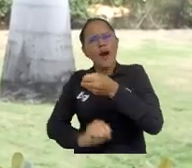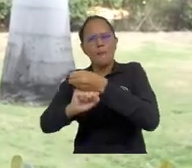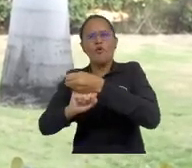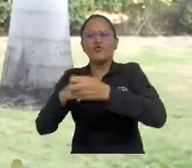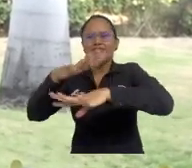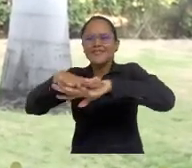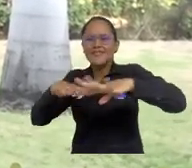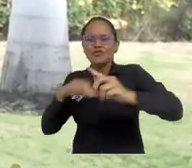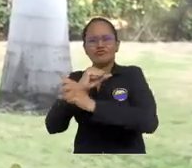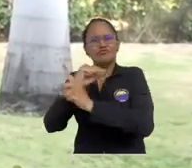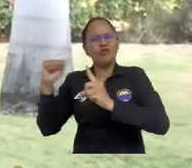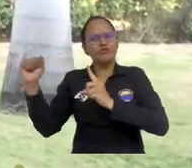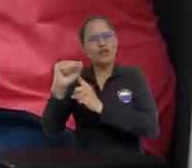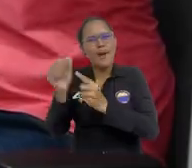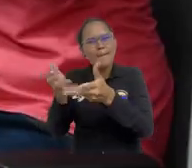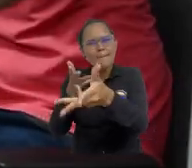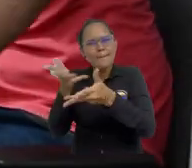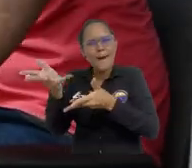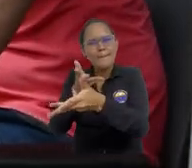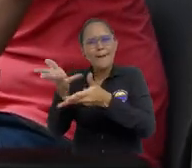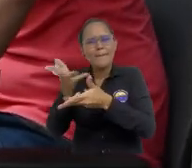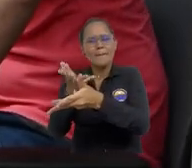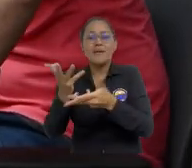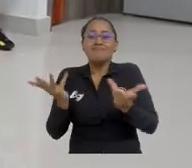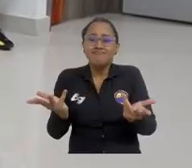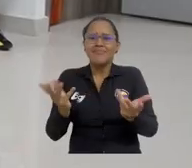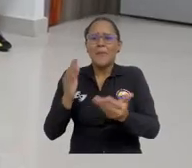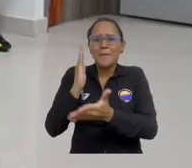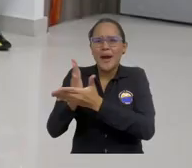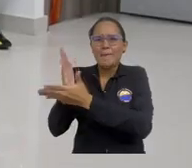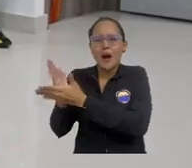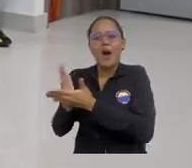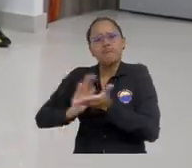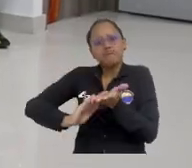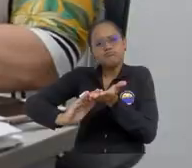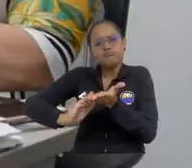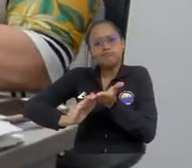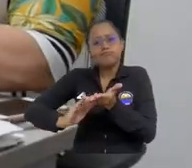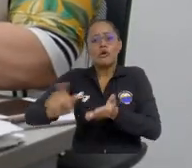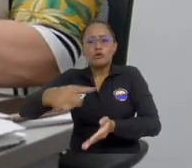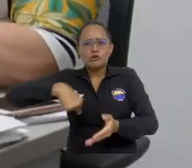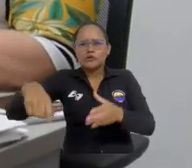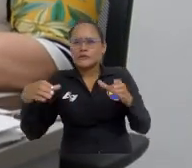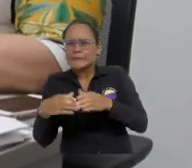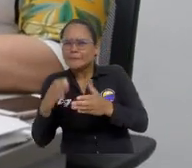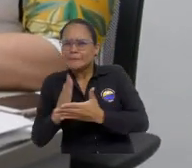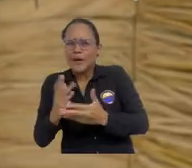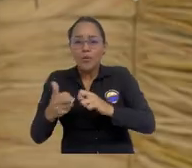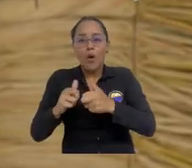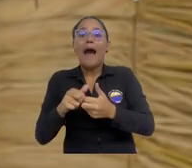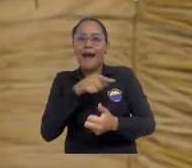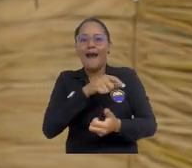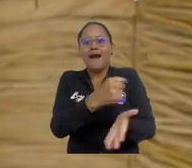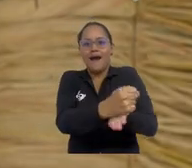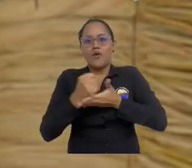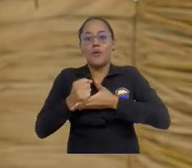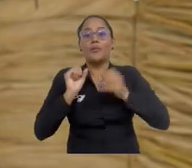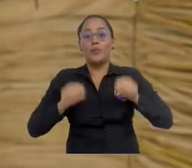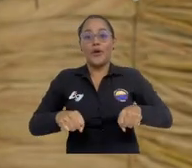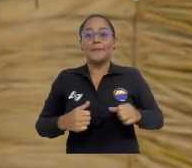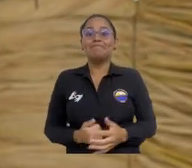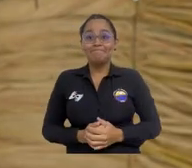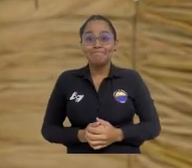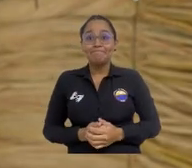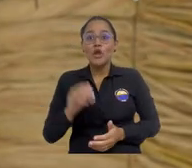la restauración de ese tejido social, en la solución amistosa, en la mayoría de casos que tenemos nosotros en la dirección seccional. ¿En qué sentido? En